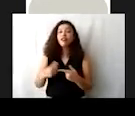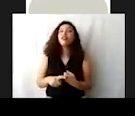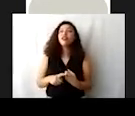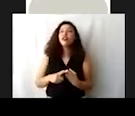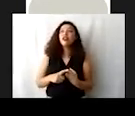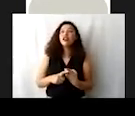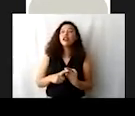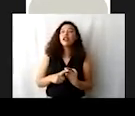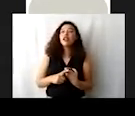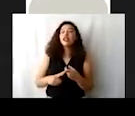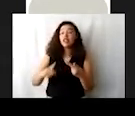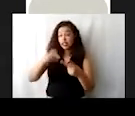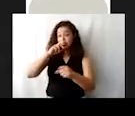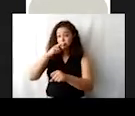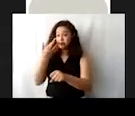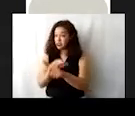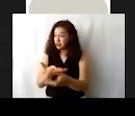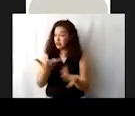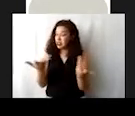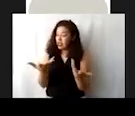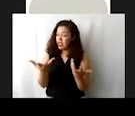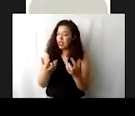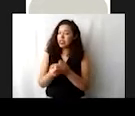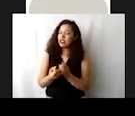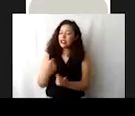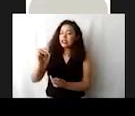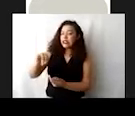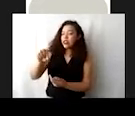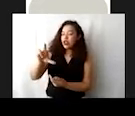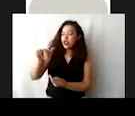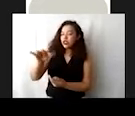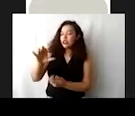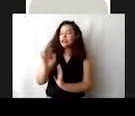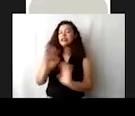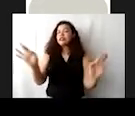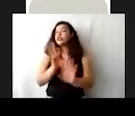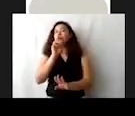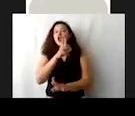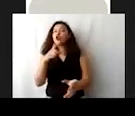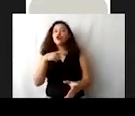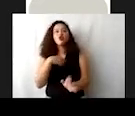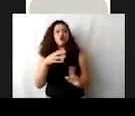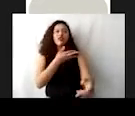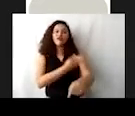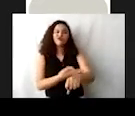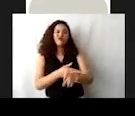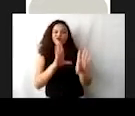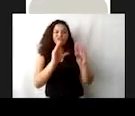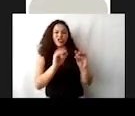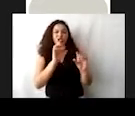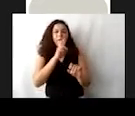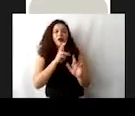incurrían en ciertas responsabilidades y muchos notarios decidieron ya no hacer el trámite conclusivo y entregarlo